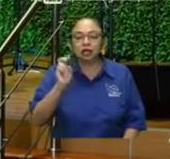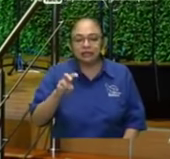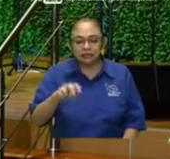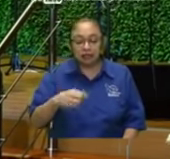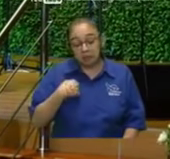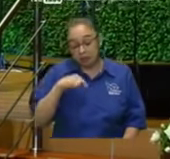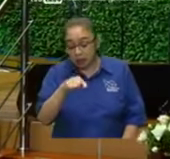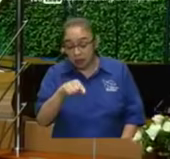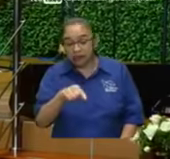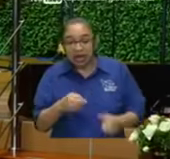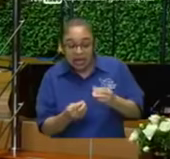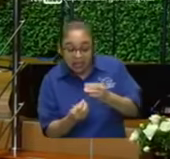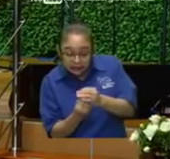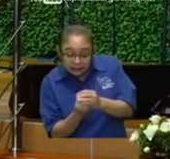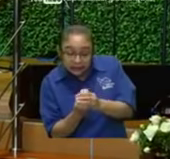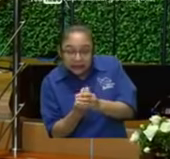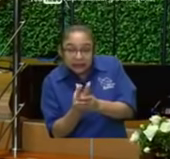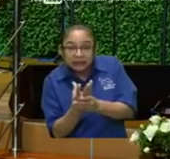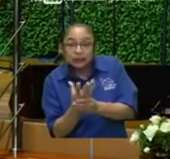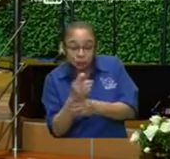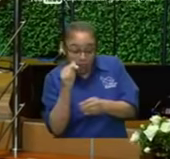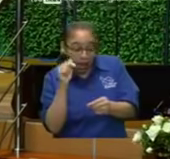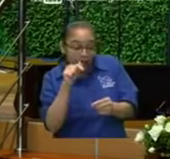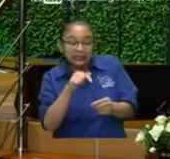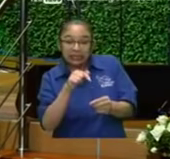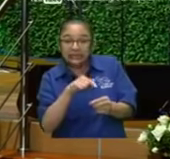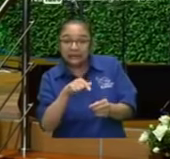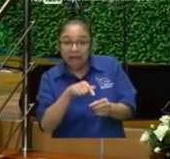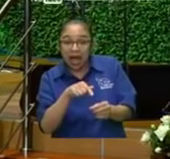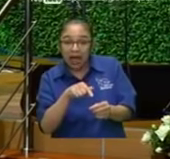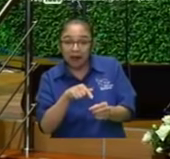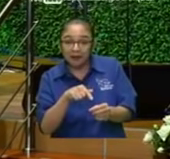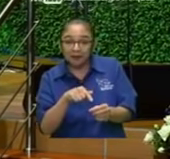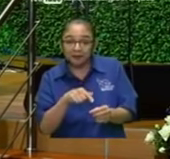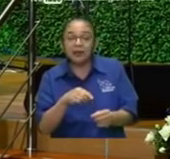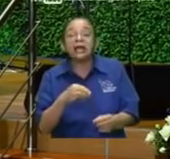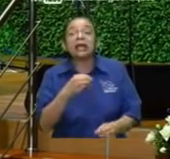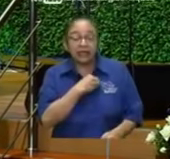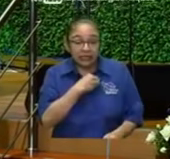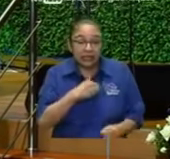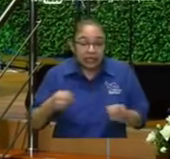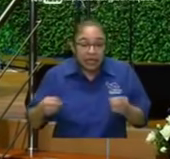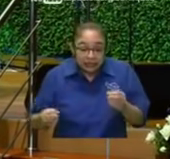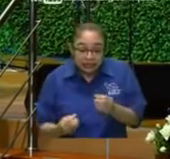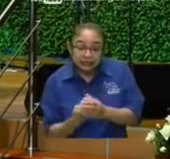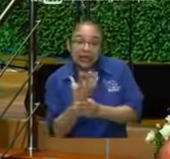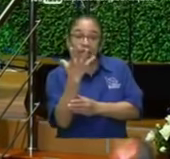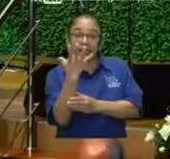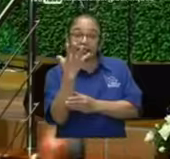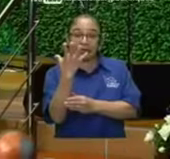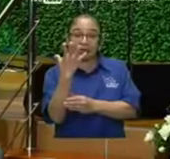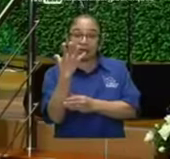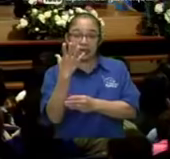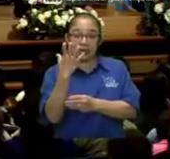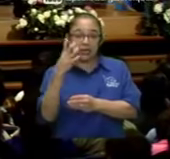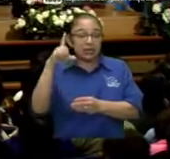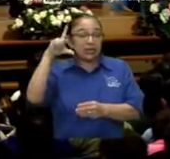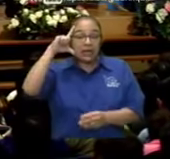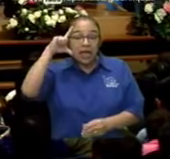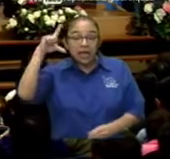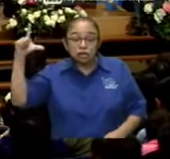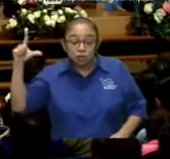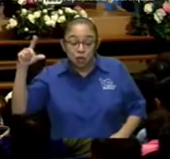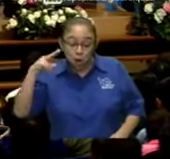ahí está esa semilla, ahí está ese renuevo queriendo salir y de repente el sol empieza